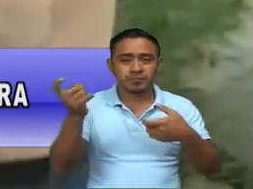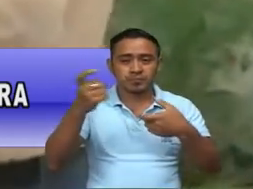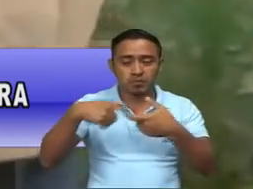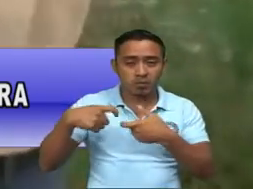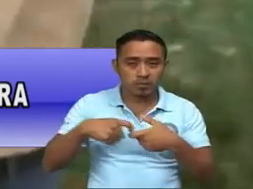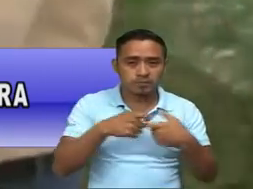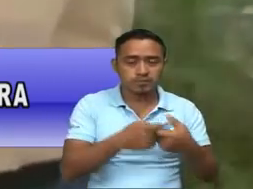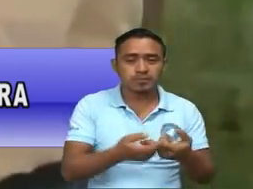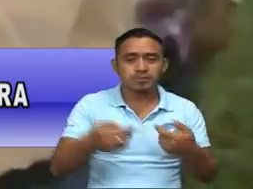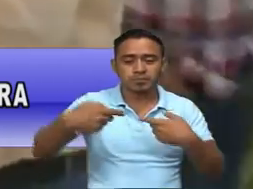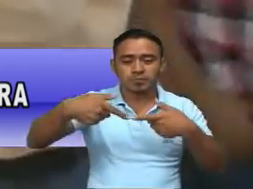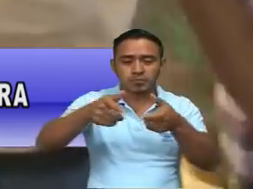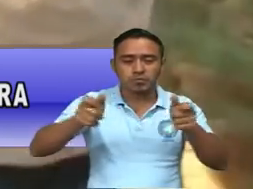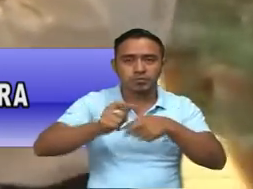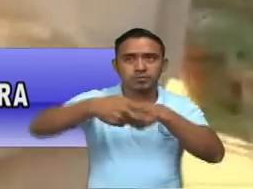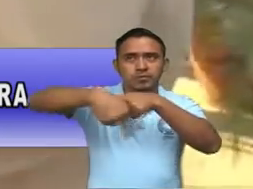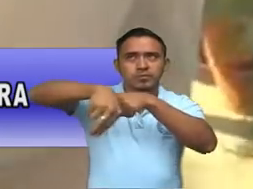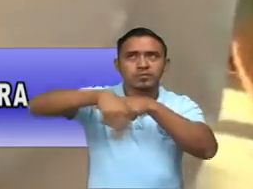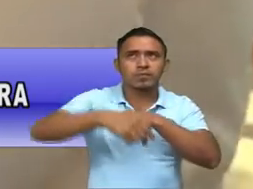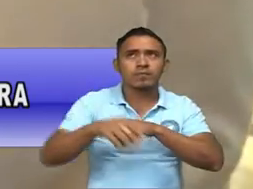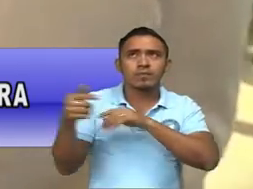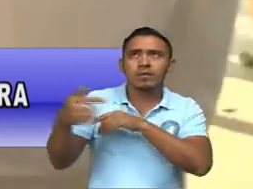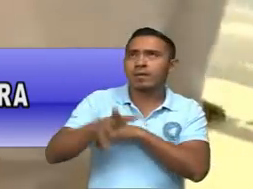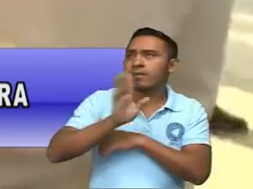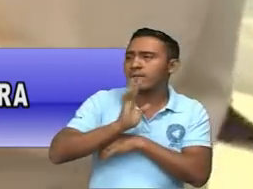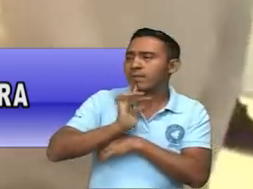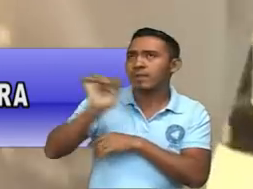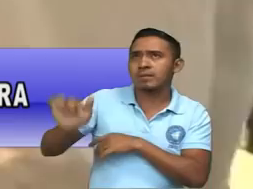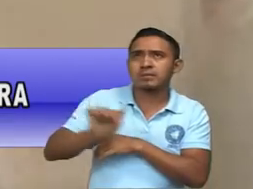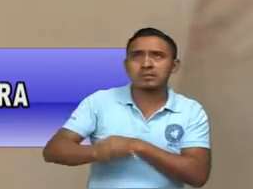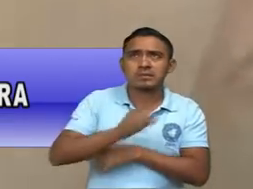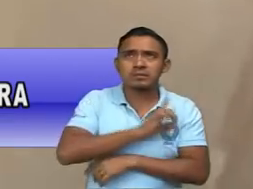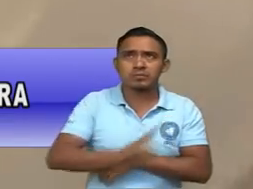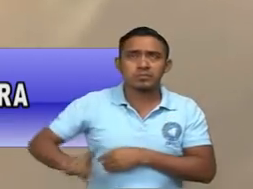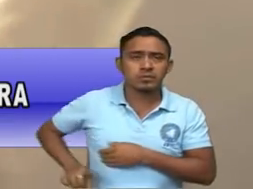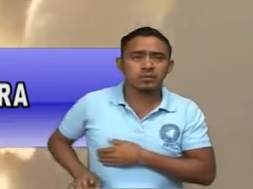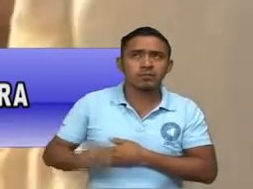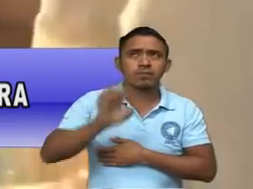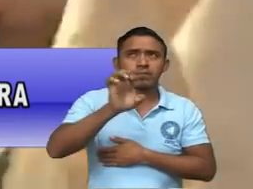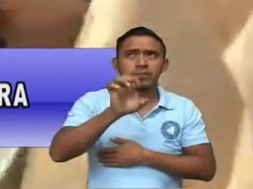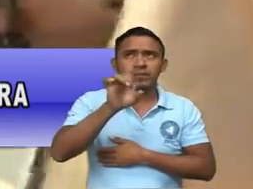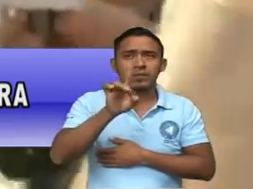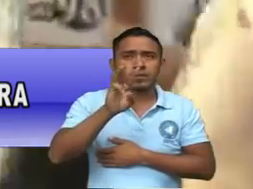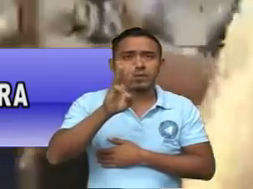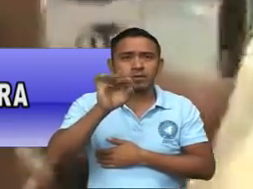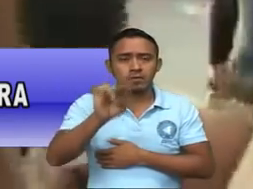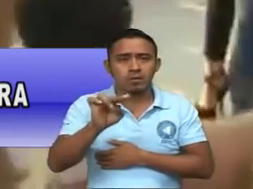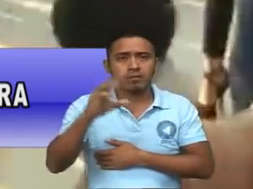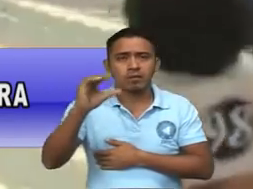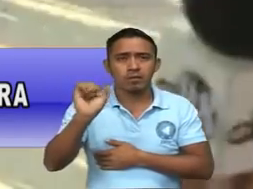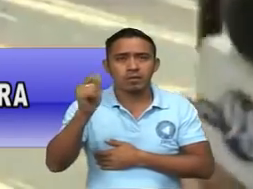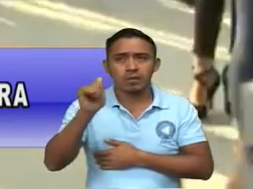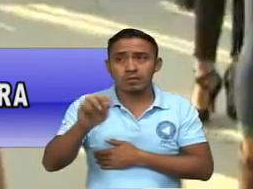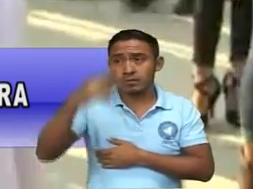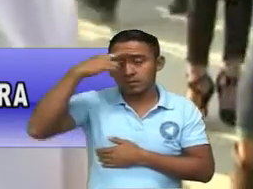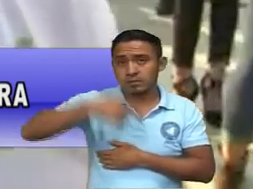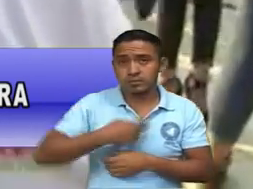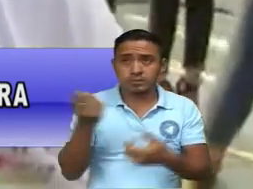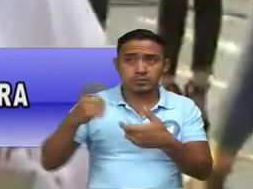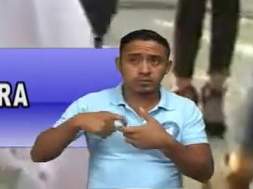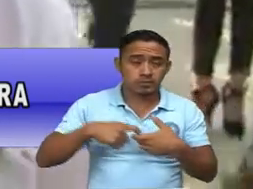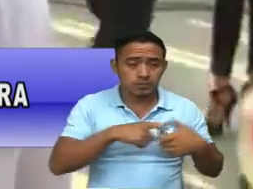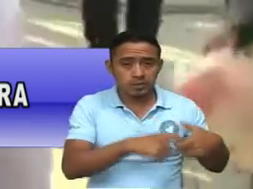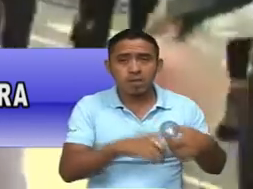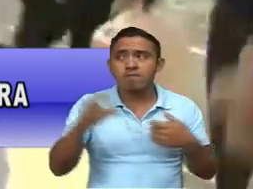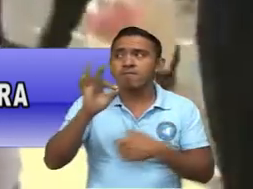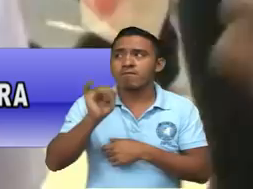conversar también con el diputado Edwin Castro, jefe de la bancada sandinista, y quien está también como coordinador de la Feria de la